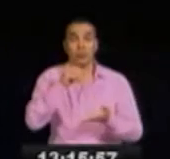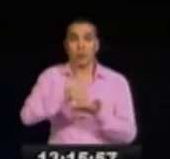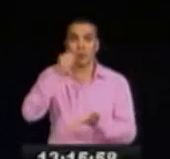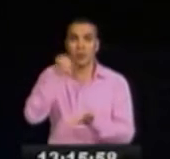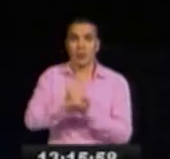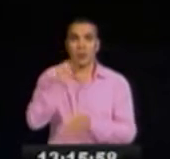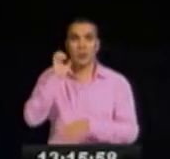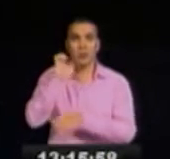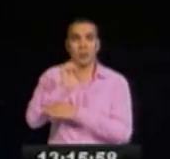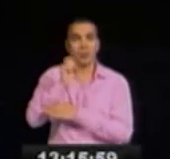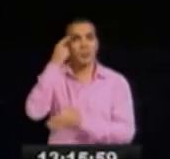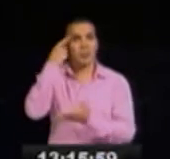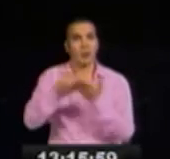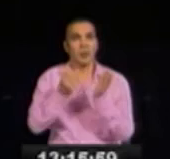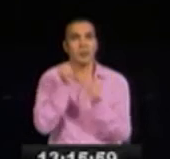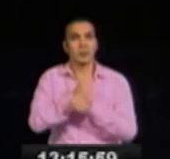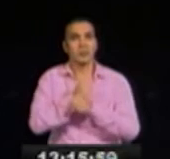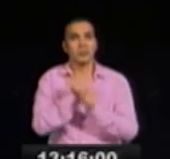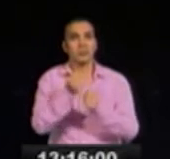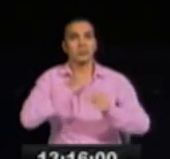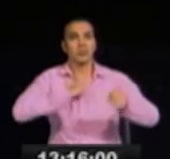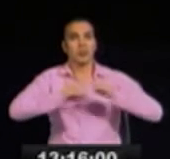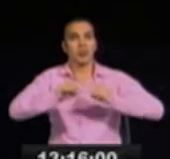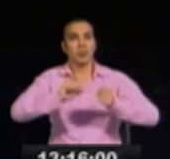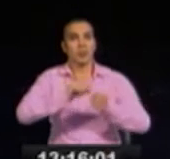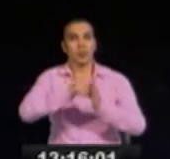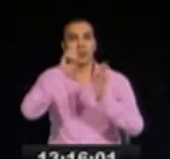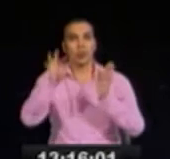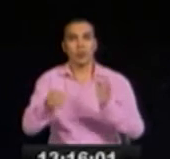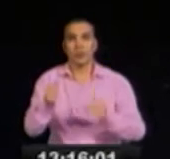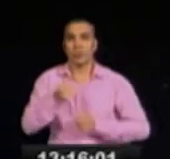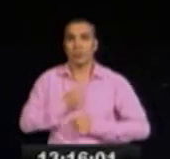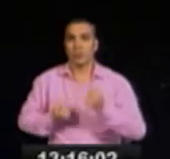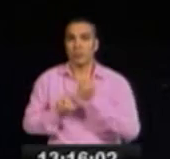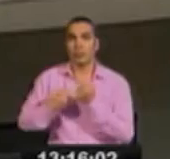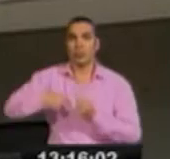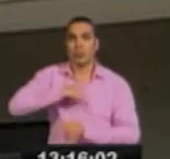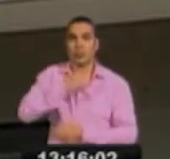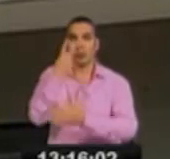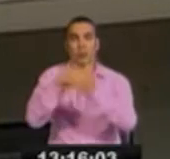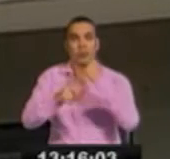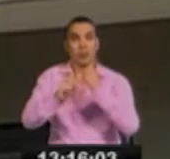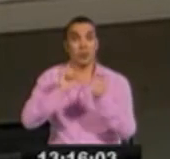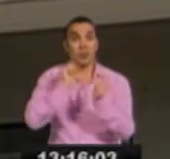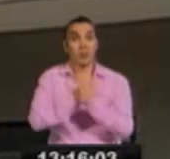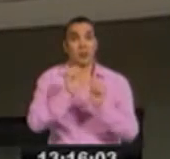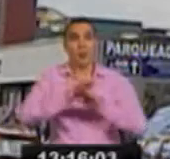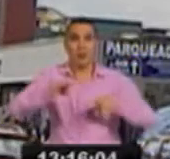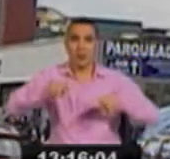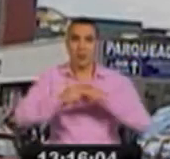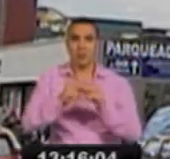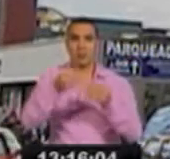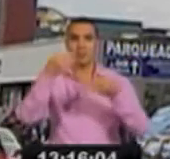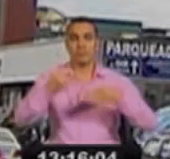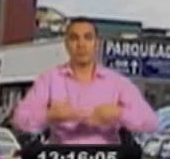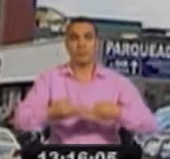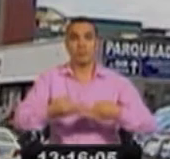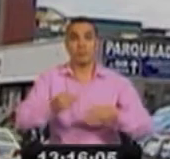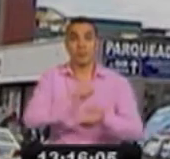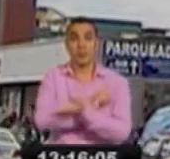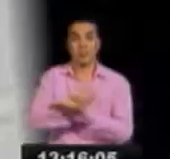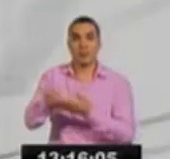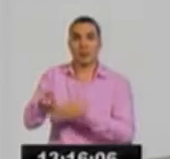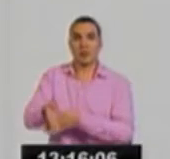del Ecuador a efectos de que realice el trámite de donación a favor de nuestro hijo. El traspaso ya se habría hecho efectivo la semana